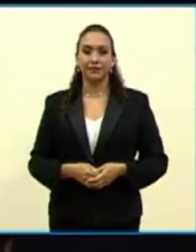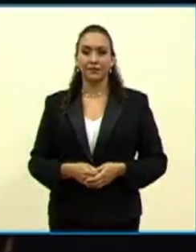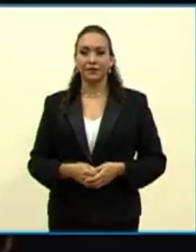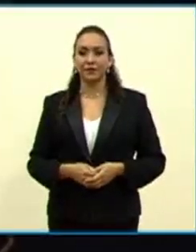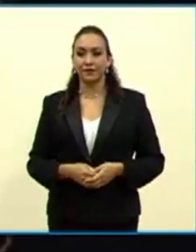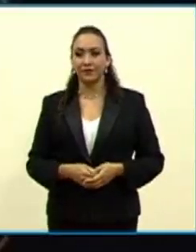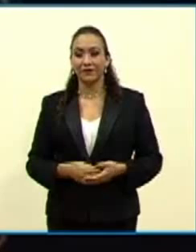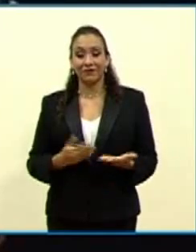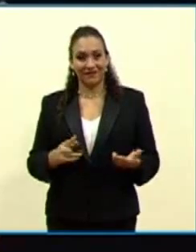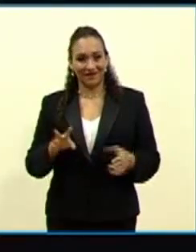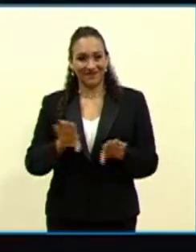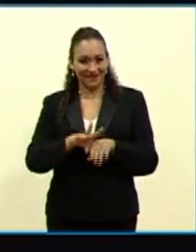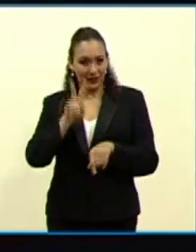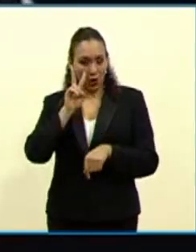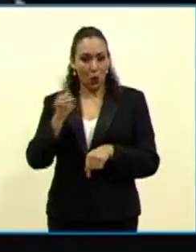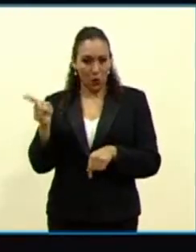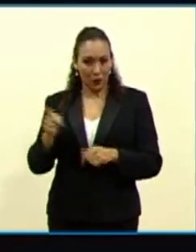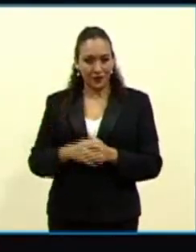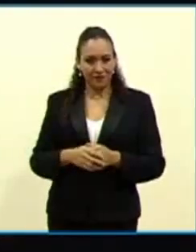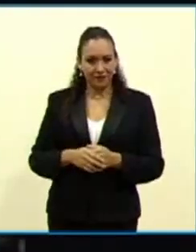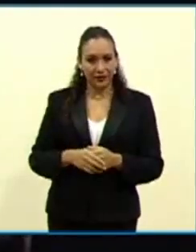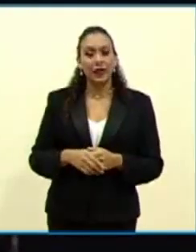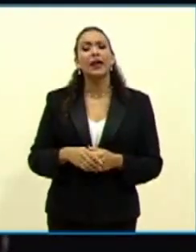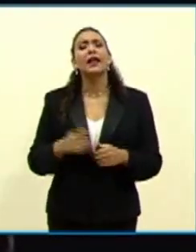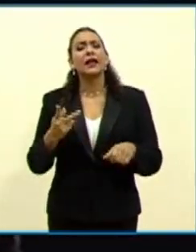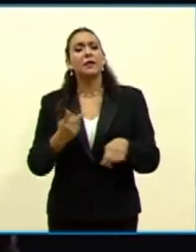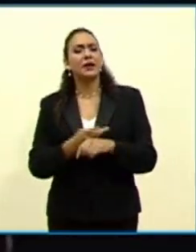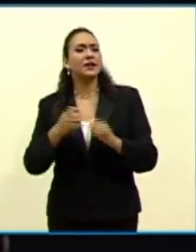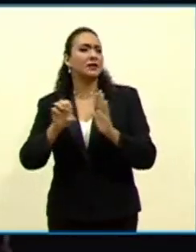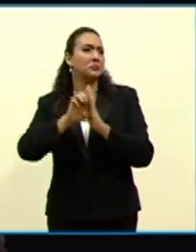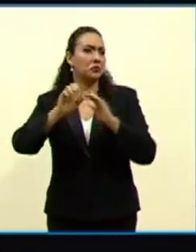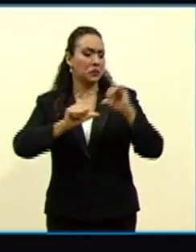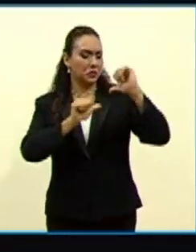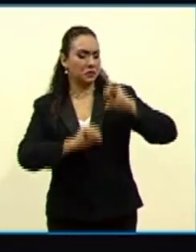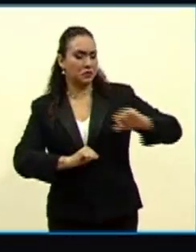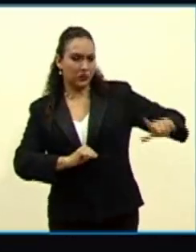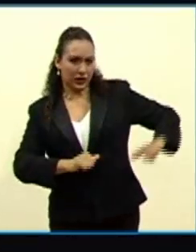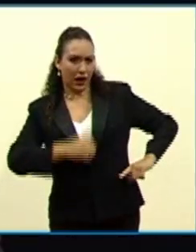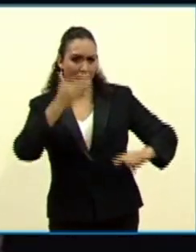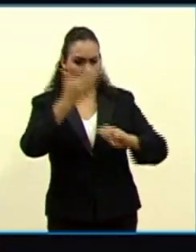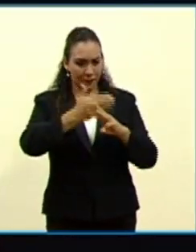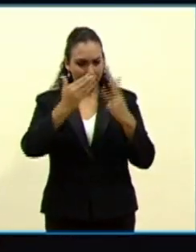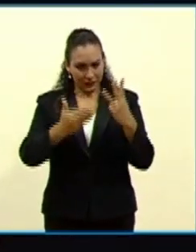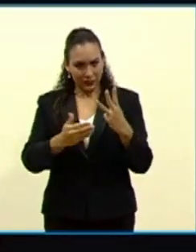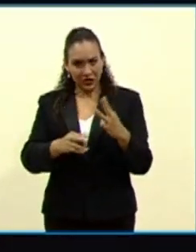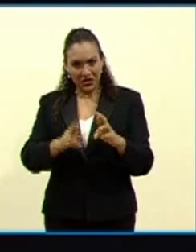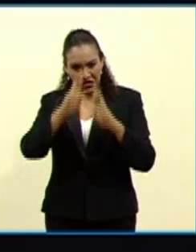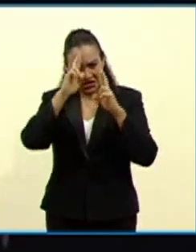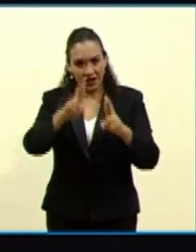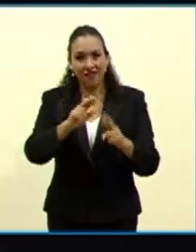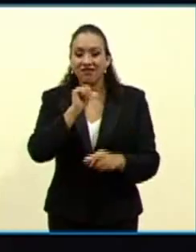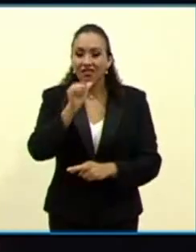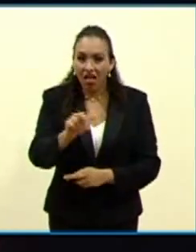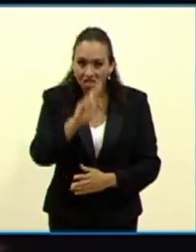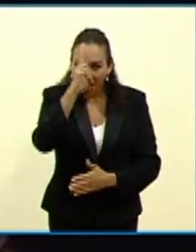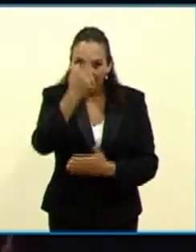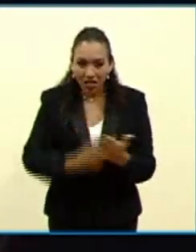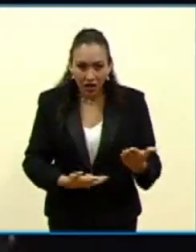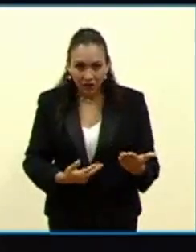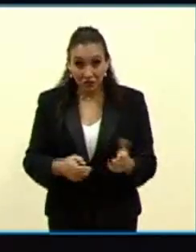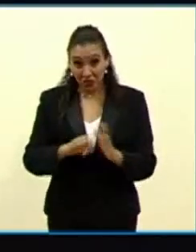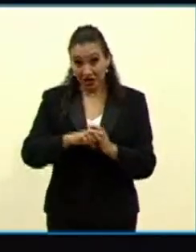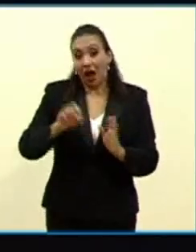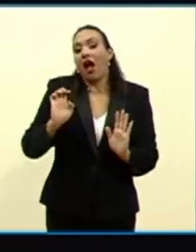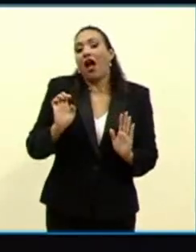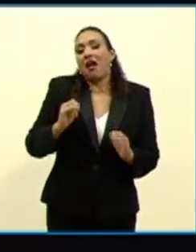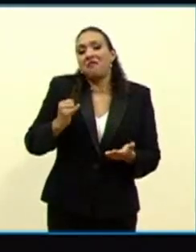¿Qué les parece? Que si la división de poderes no se respeta, pues nuevamente vamos a llegar a este punto en el que yo podría reinar y cualquier cosa que yo